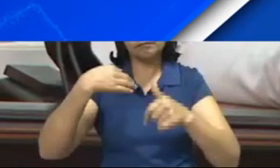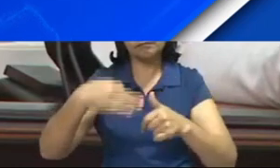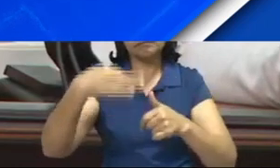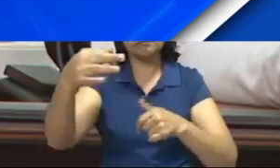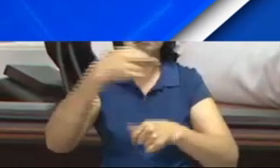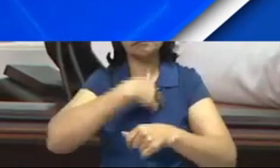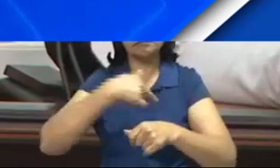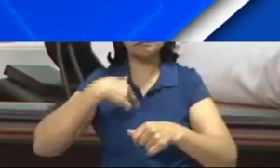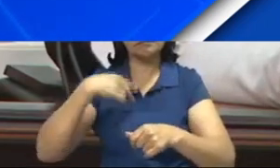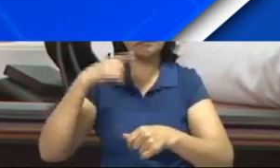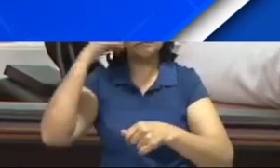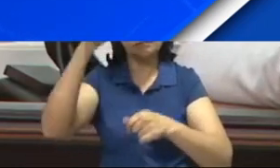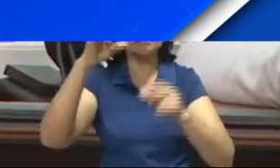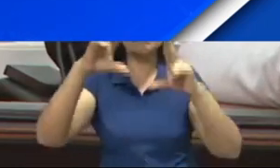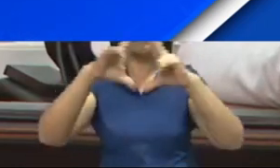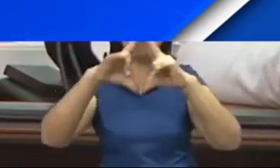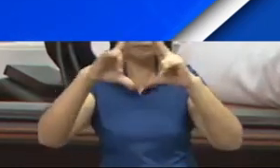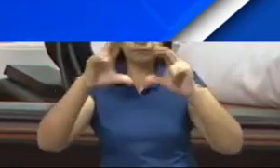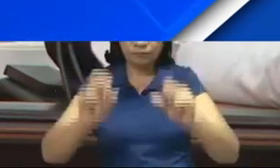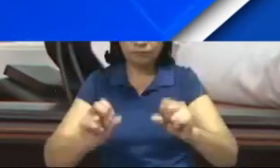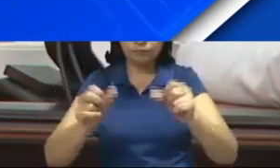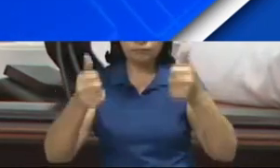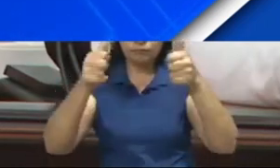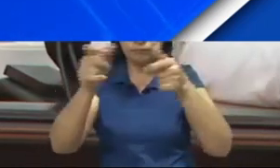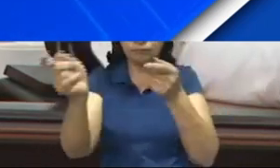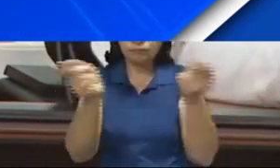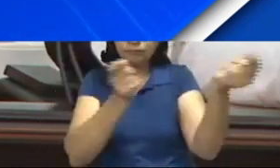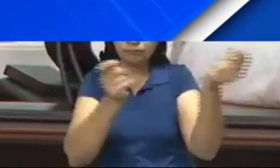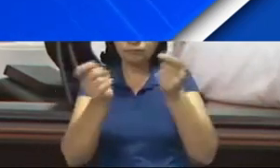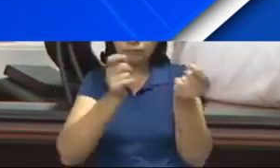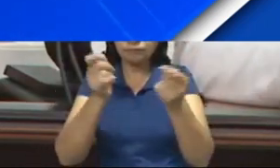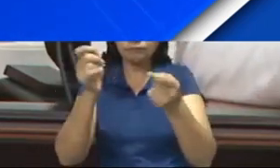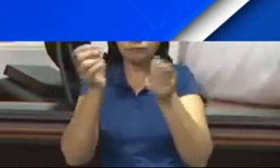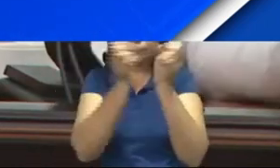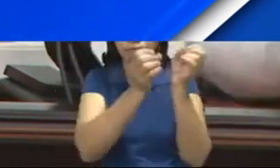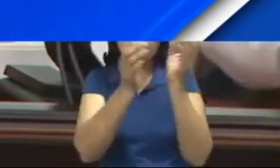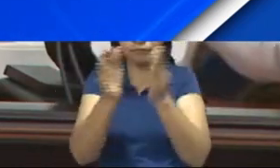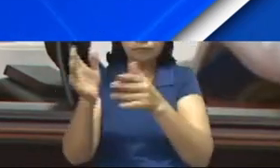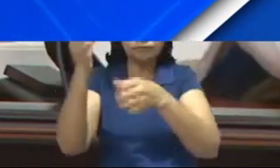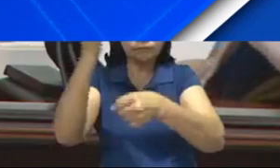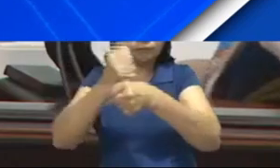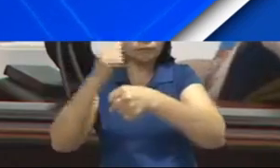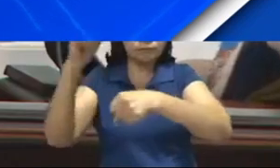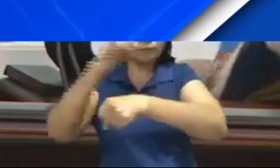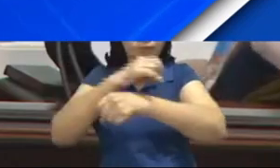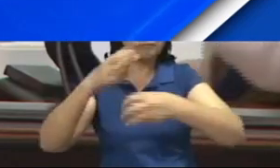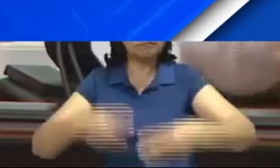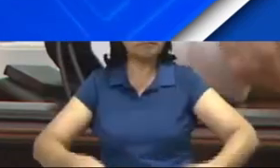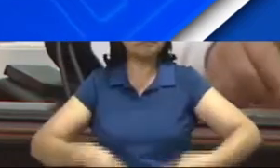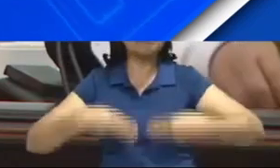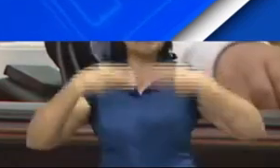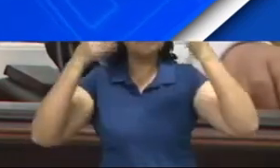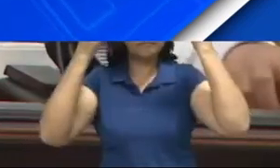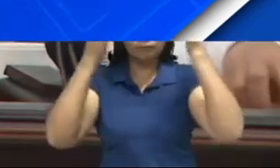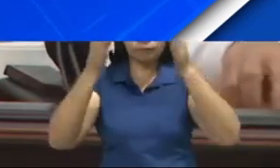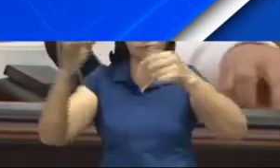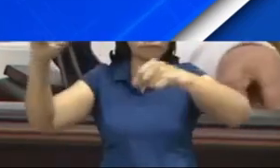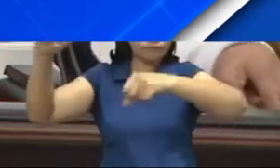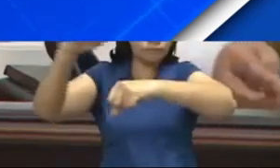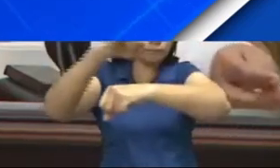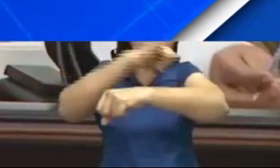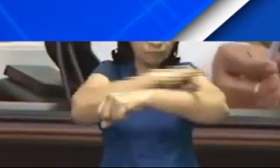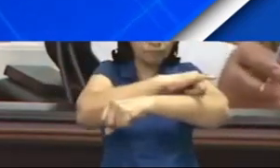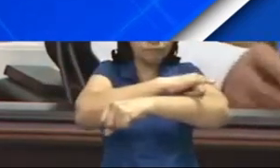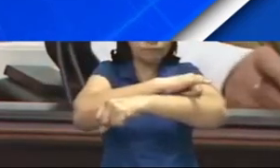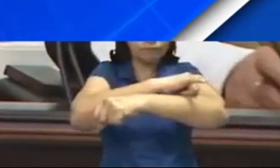futuro se desarrollen en la República, adoptando las medidas necesarias para la organización, funcionamiento y modernización de los servicios aeroportuarios